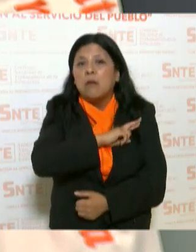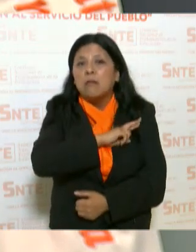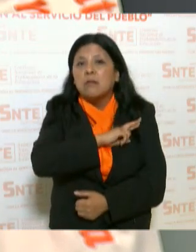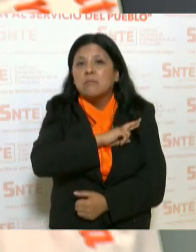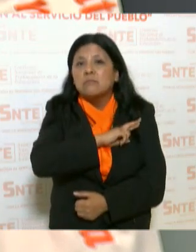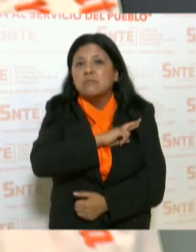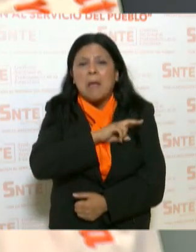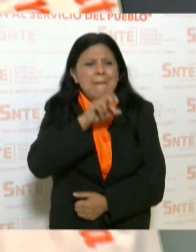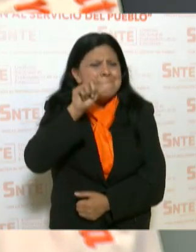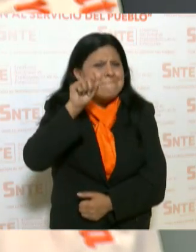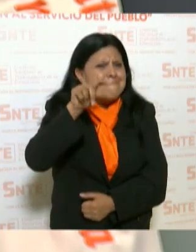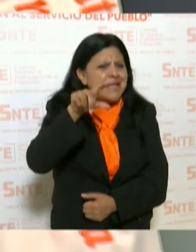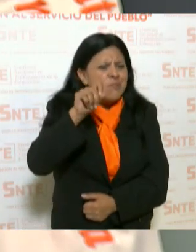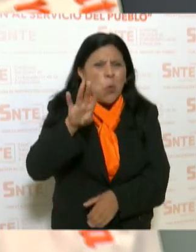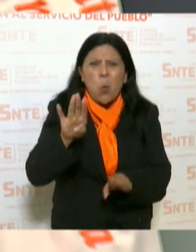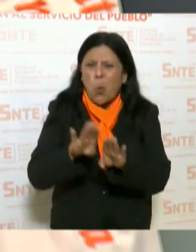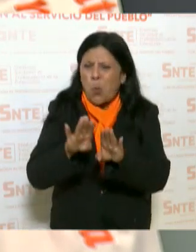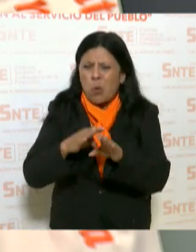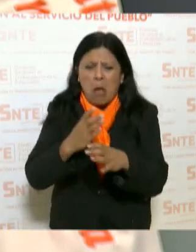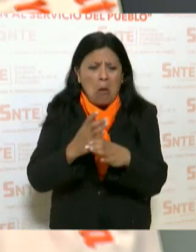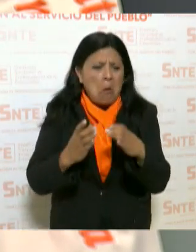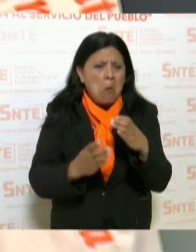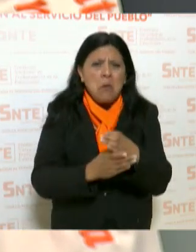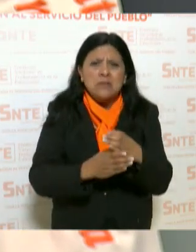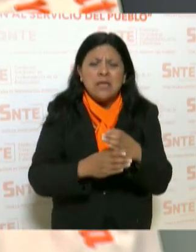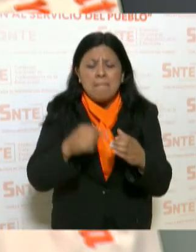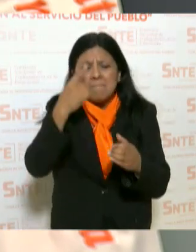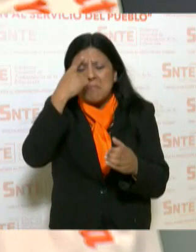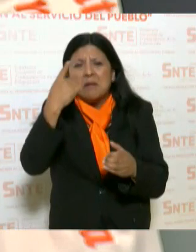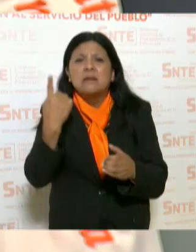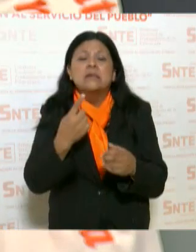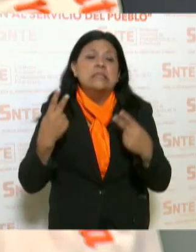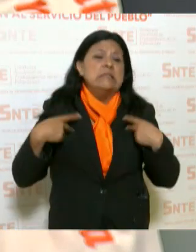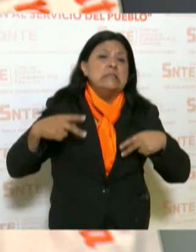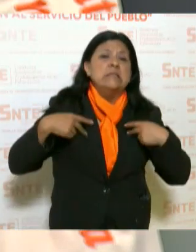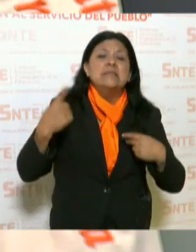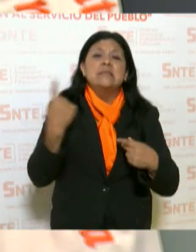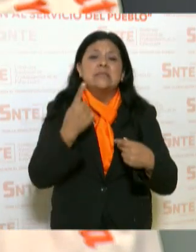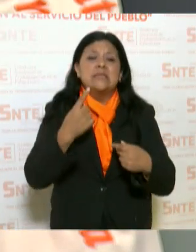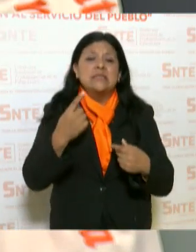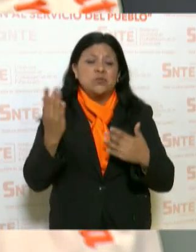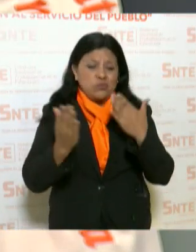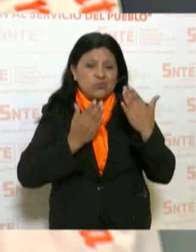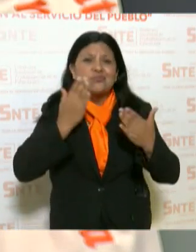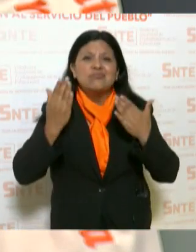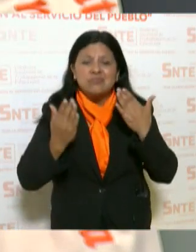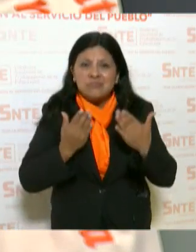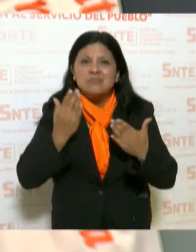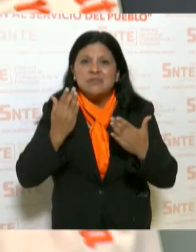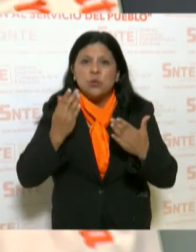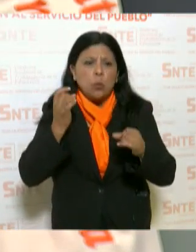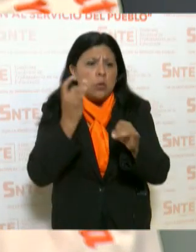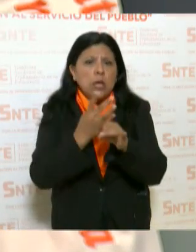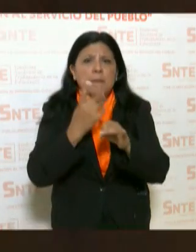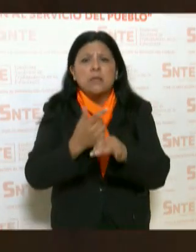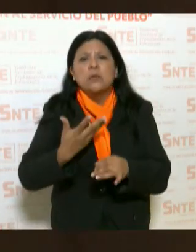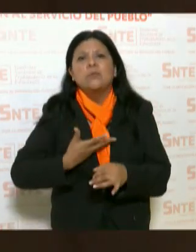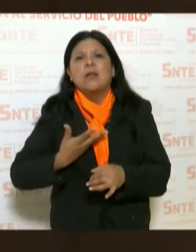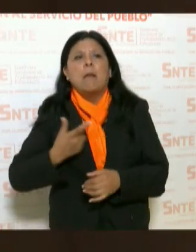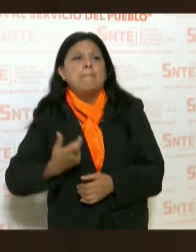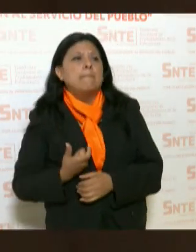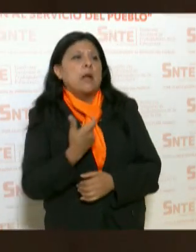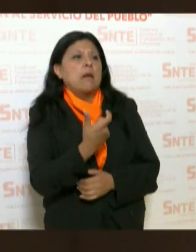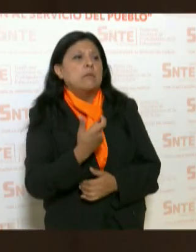una mercancía, para que estudiara el que tuviese para pagar colegiatura.